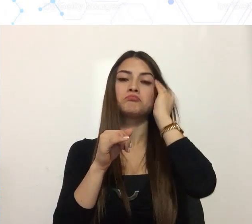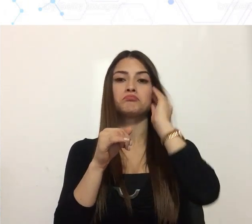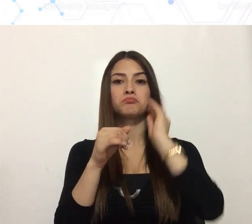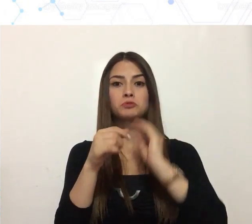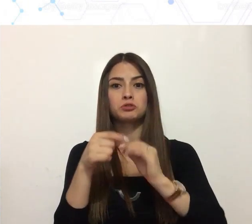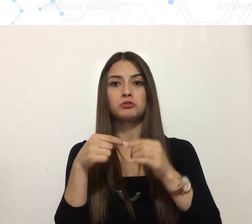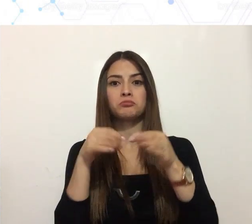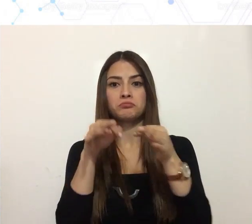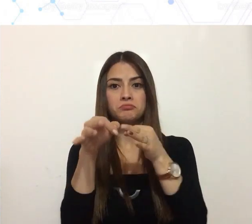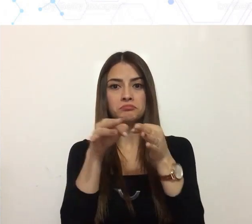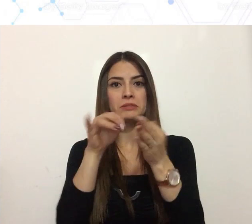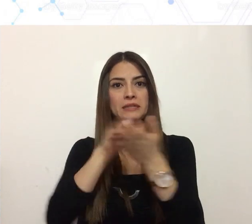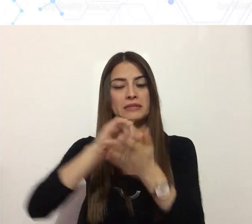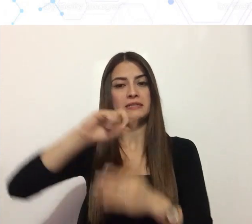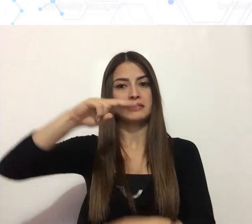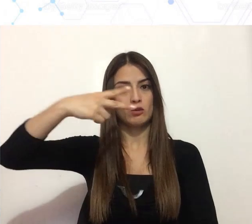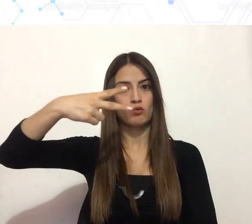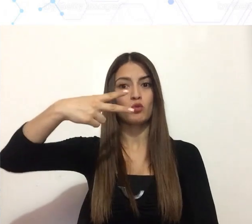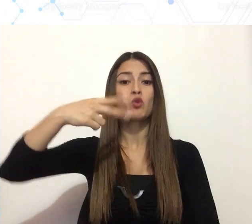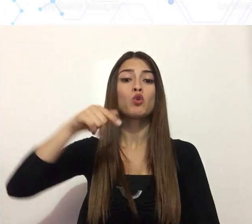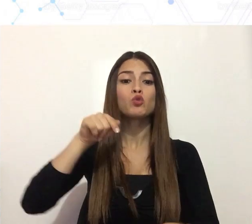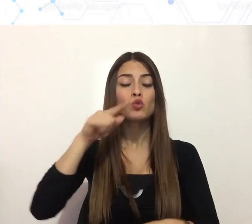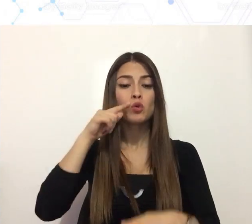electrodo positivo, que sería el ánodo.